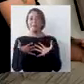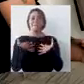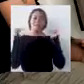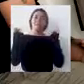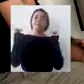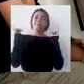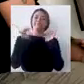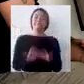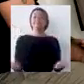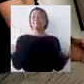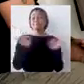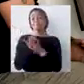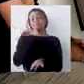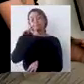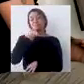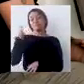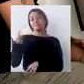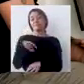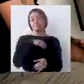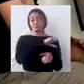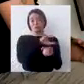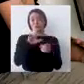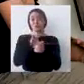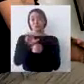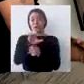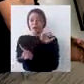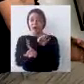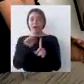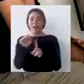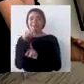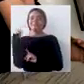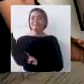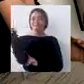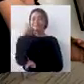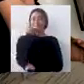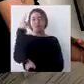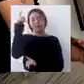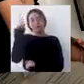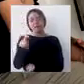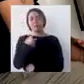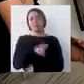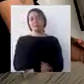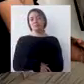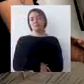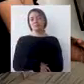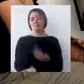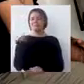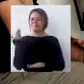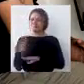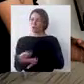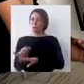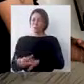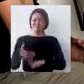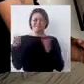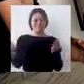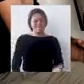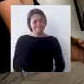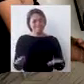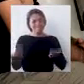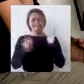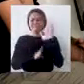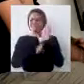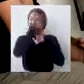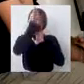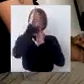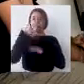supremamente necesaria que como ciudad y como sociedad en general tenemos que hacer. Salvaguardar y proponer esos espacios donde